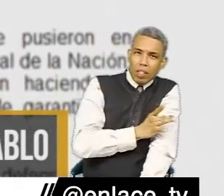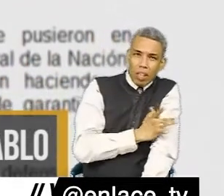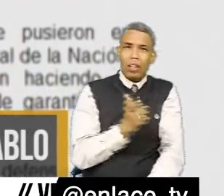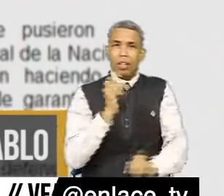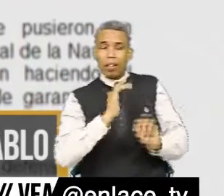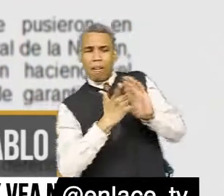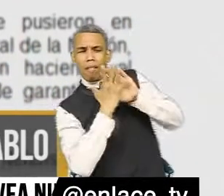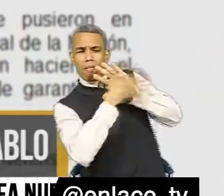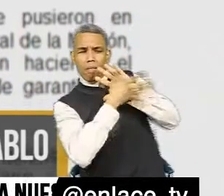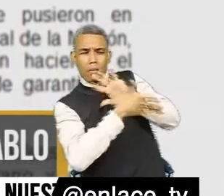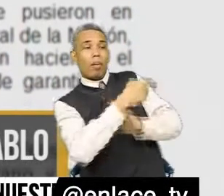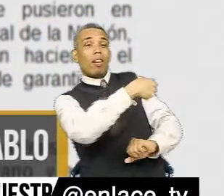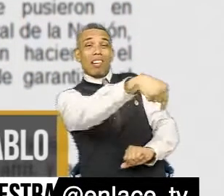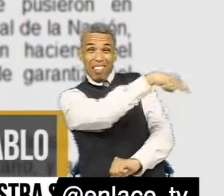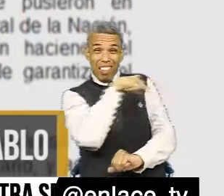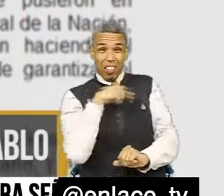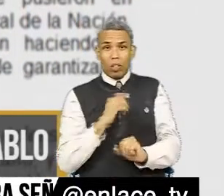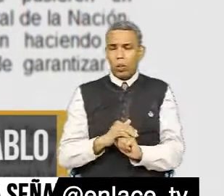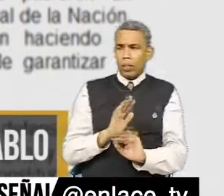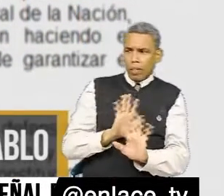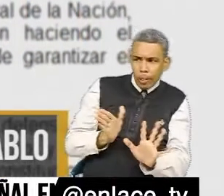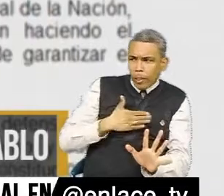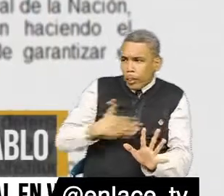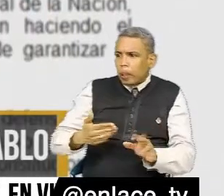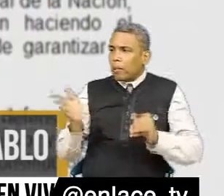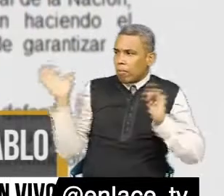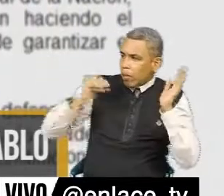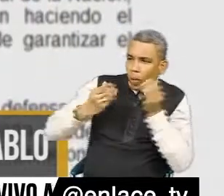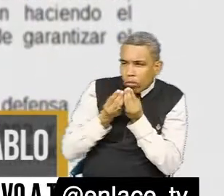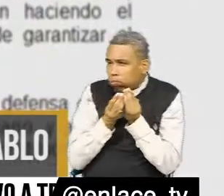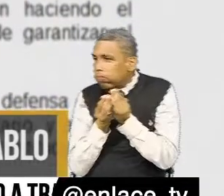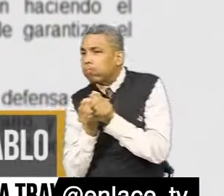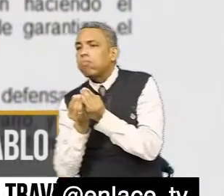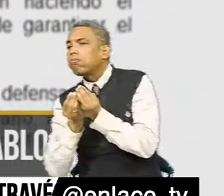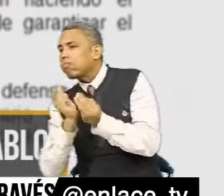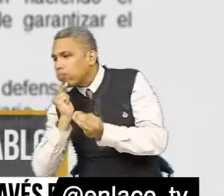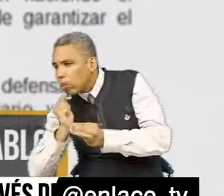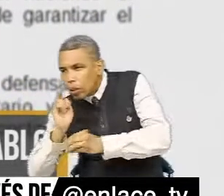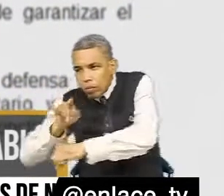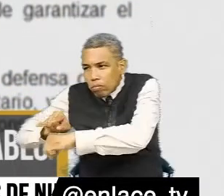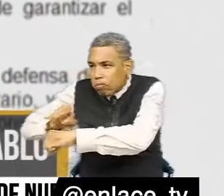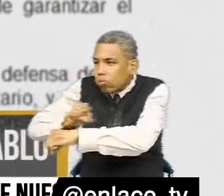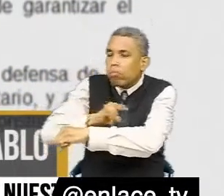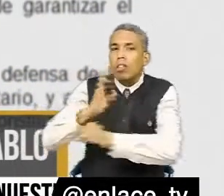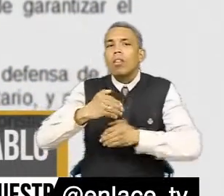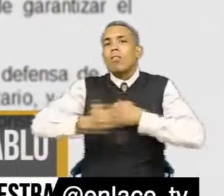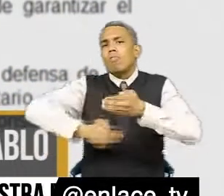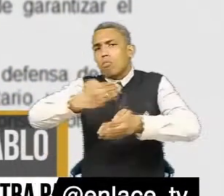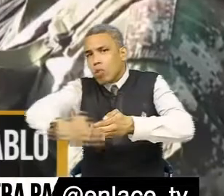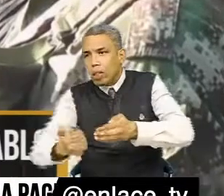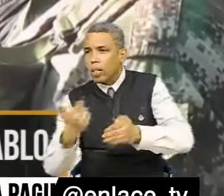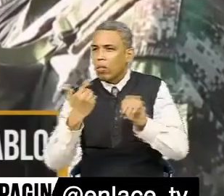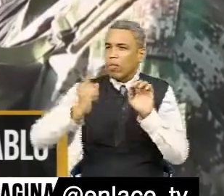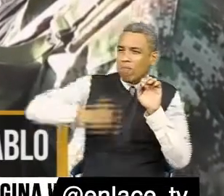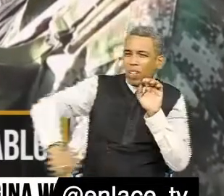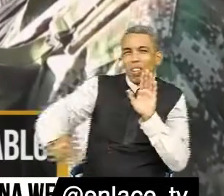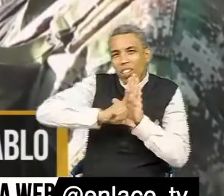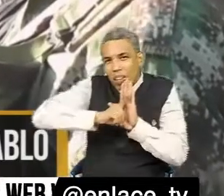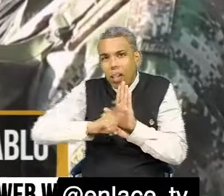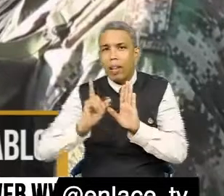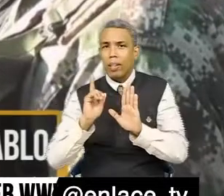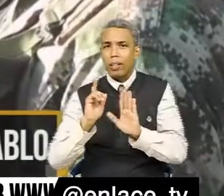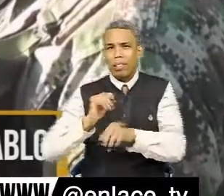acompañamiento en el lugar de los hechos con el propósito de garantizar el debido proceso y garantías judiciales cierro comillas el ejército nacional en